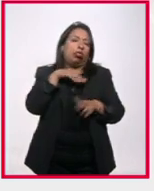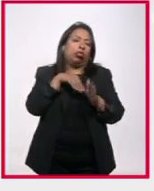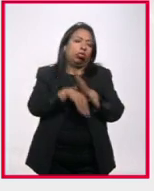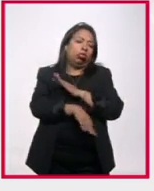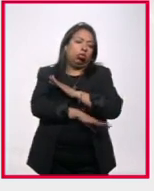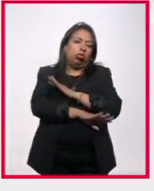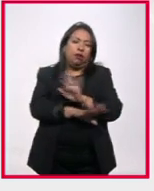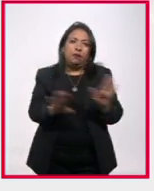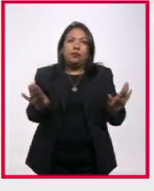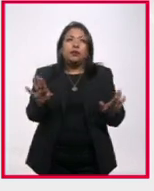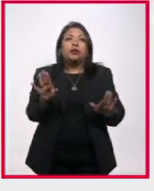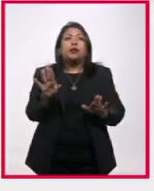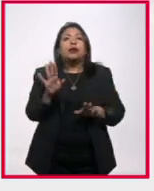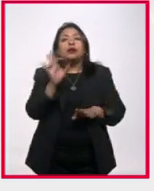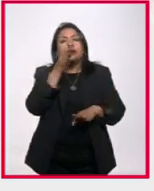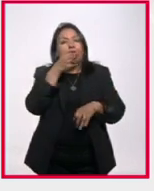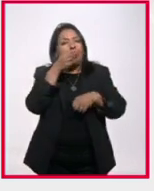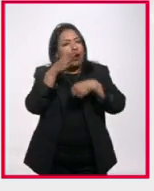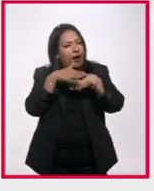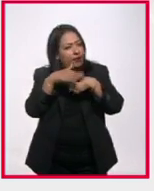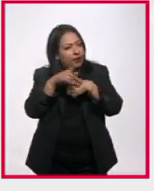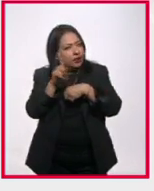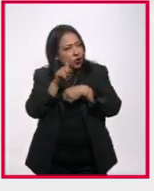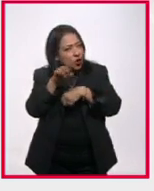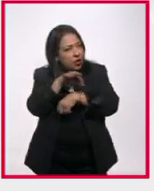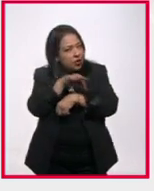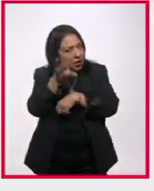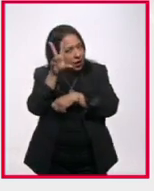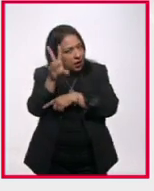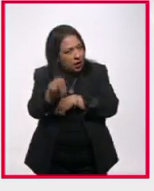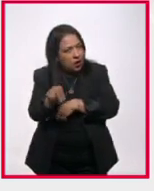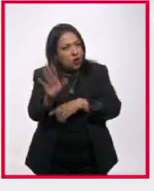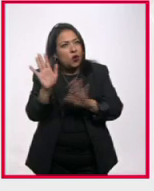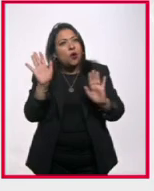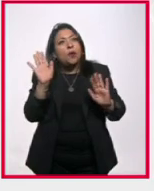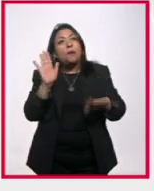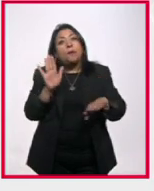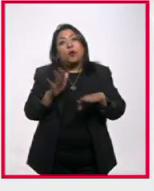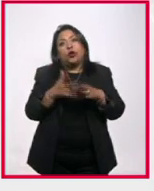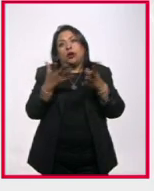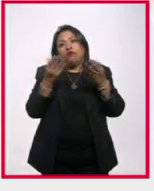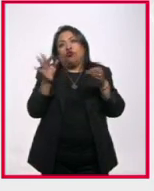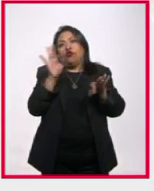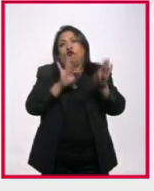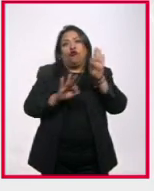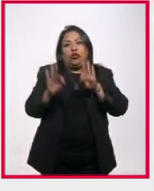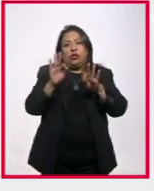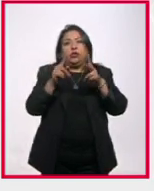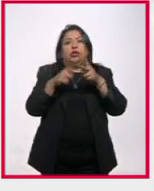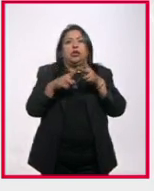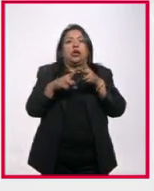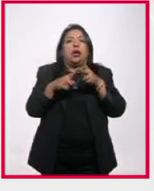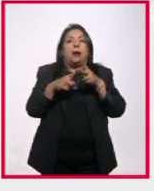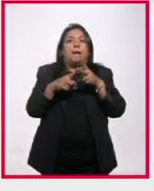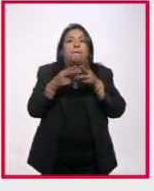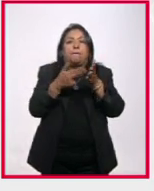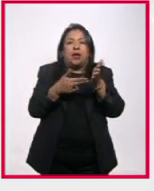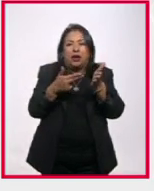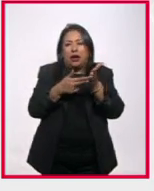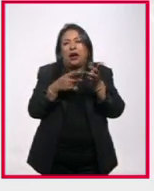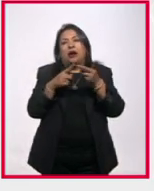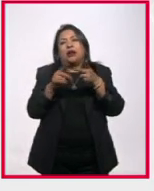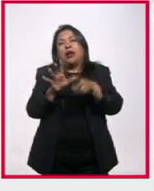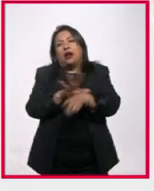digo, tenía que haber sido señal para decir, no vayas a ingeniería. Porque pues es lo único que tiene, física, mecánica, toda esta